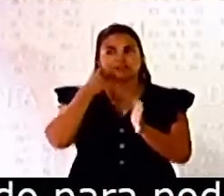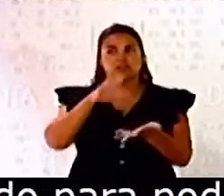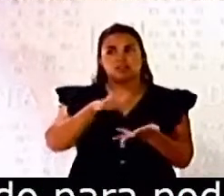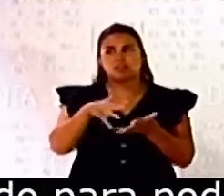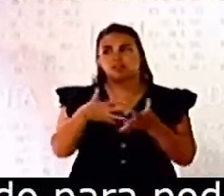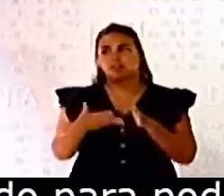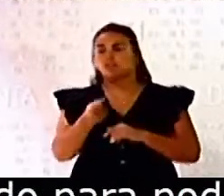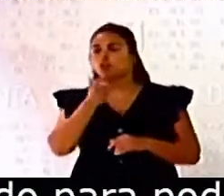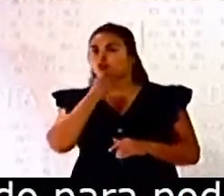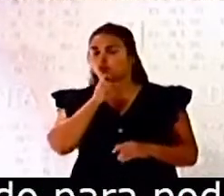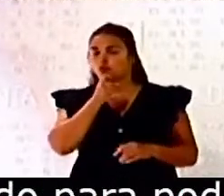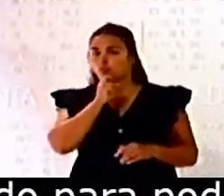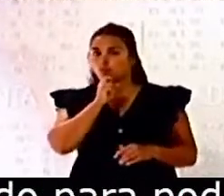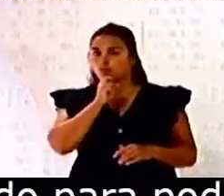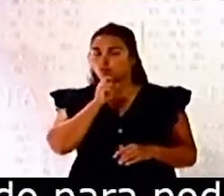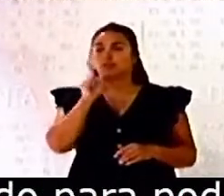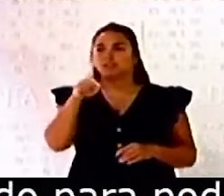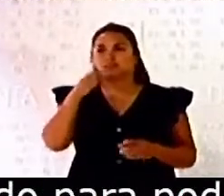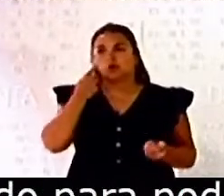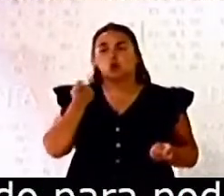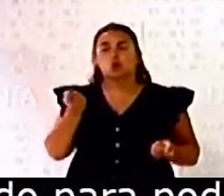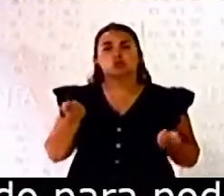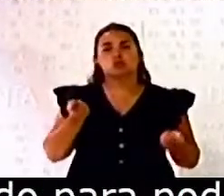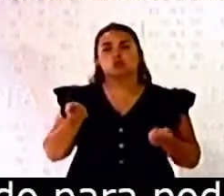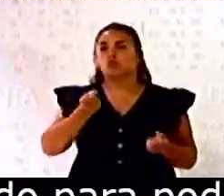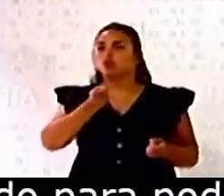evolución y ese seguimiento